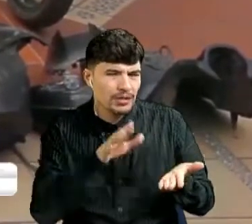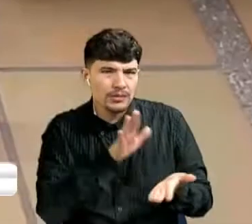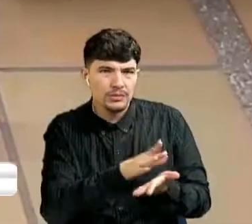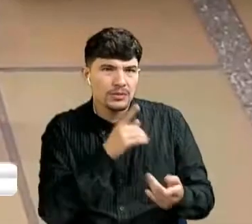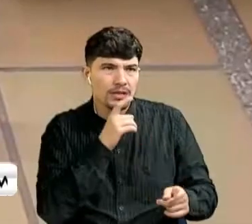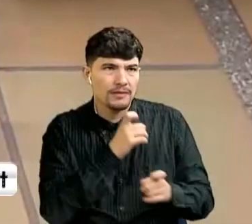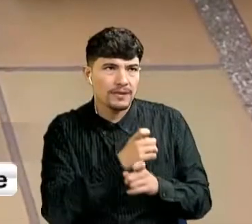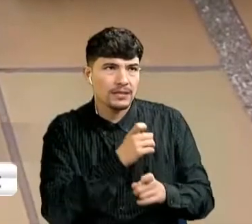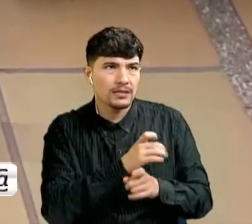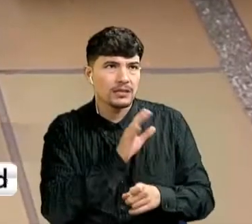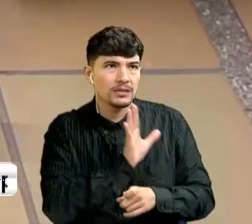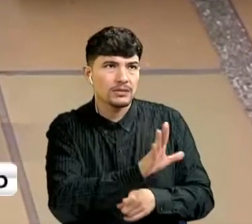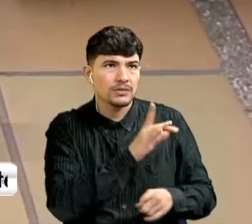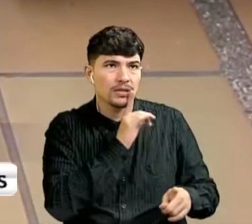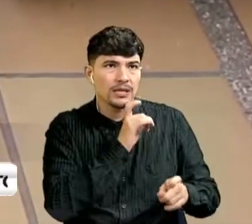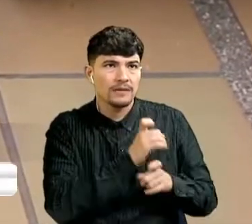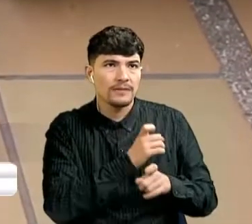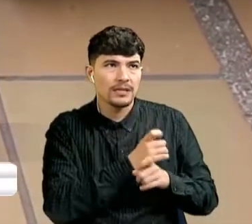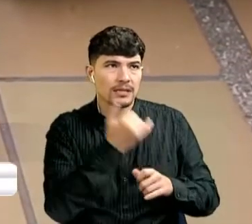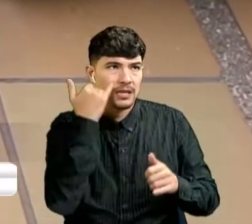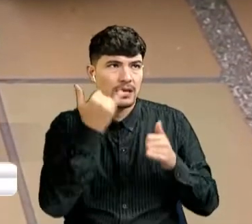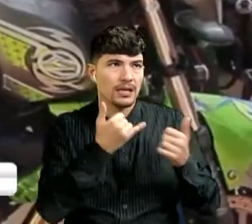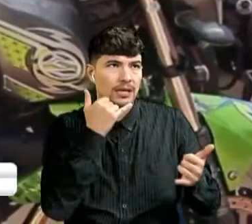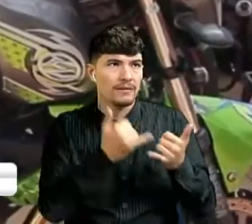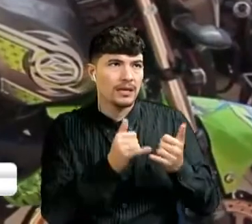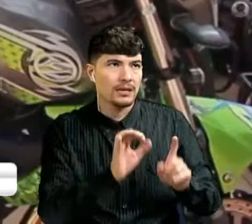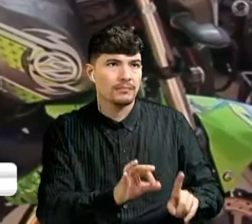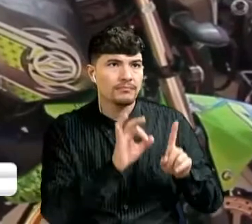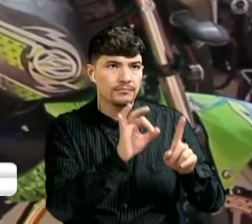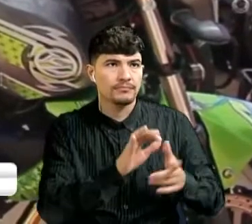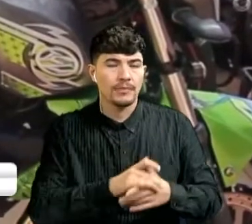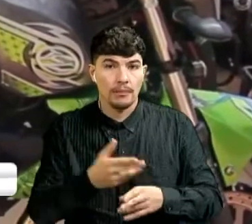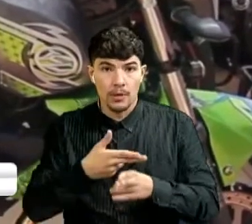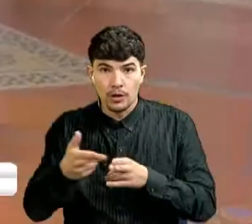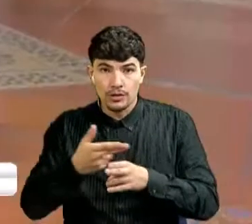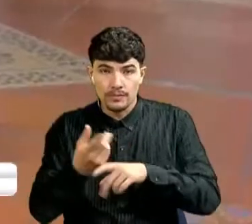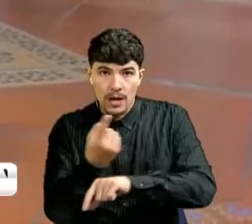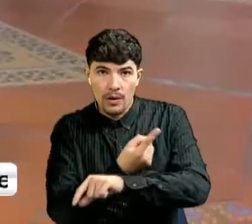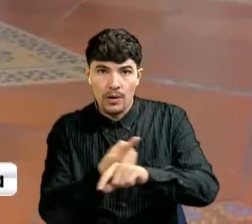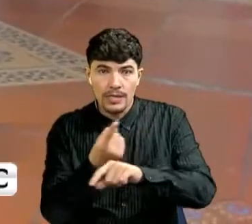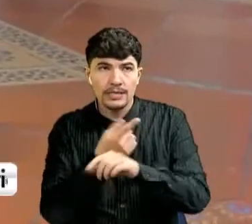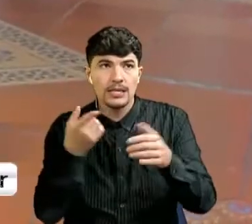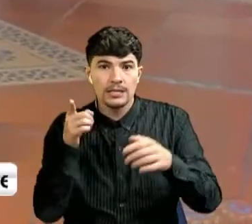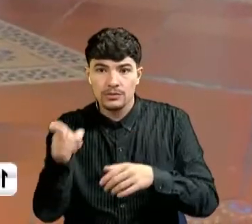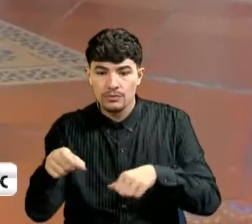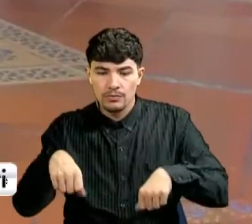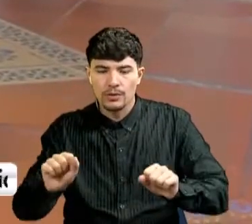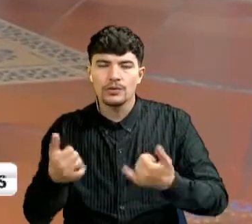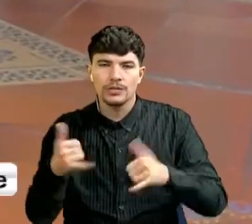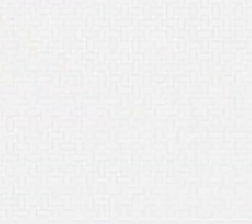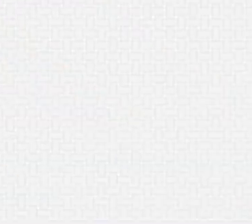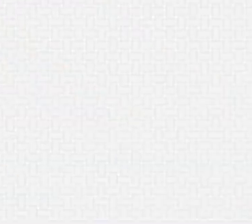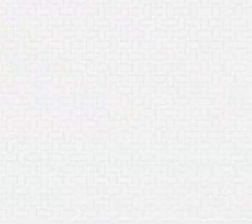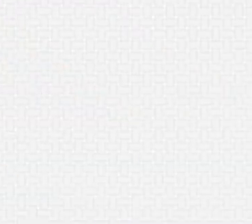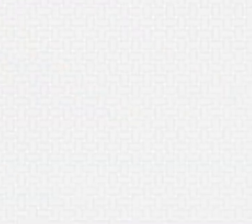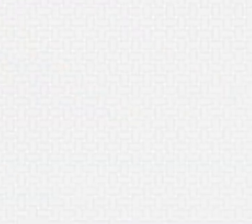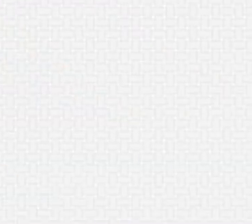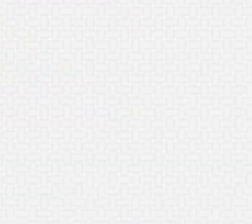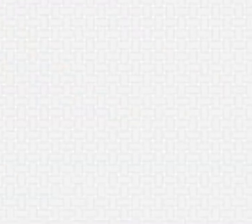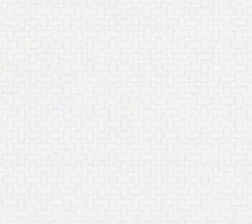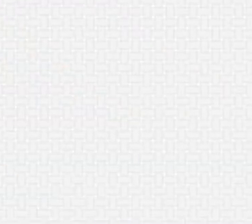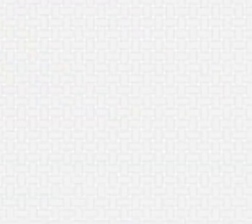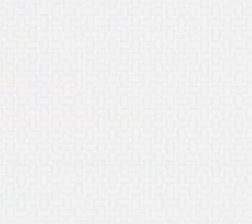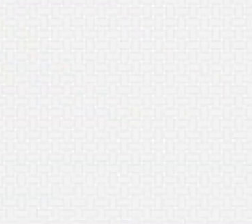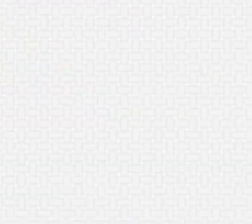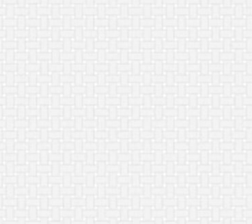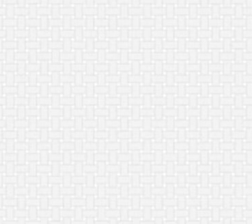su identificación plena en las próximas horas serán entregadas a sus propietarios en antro